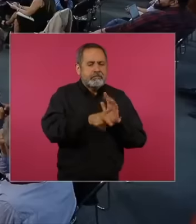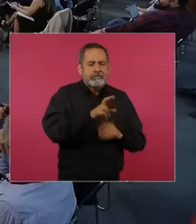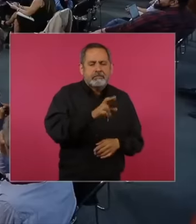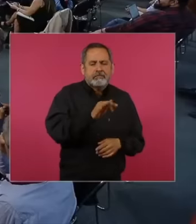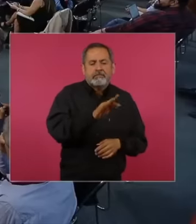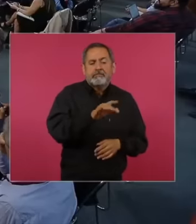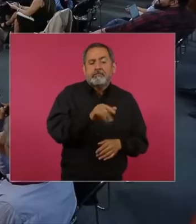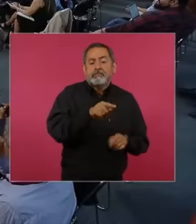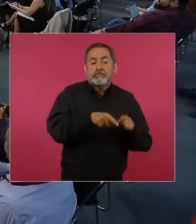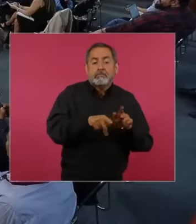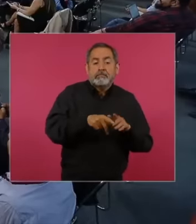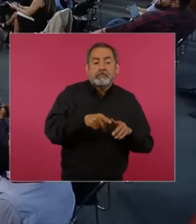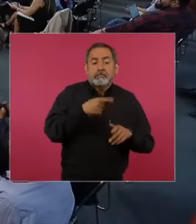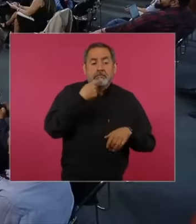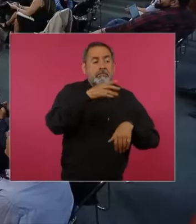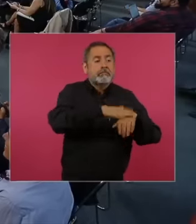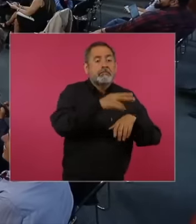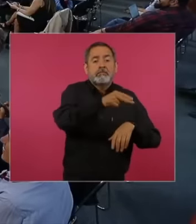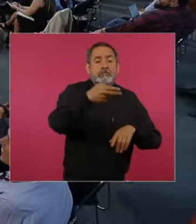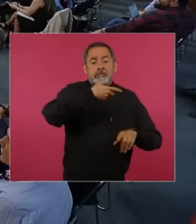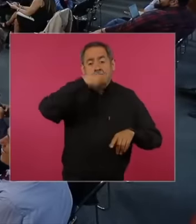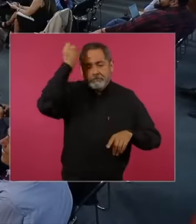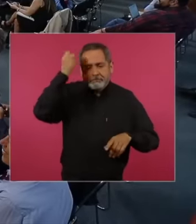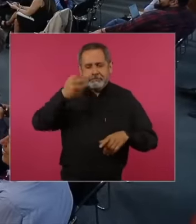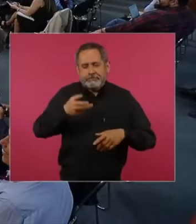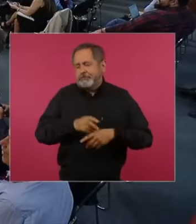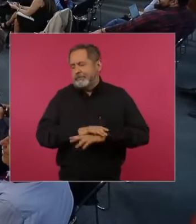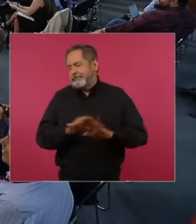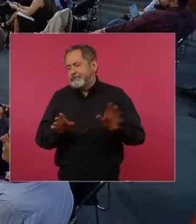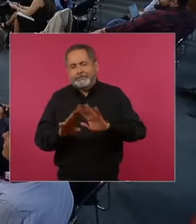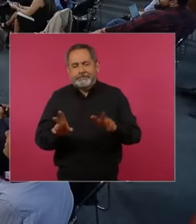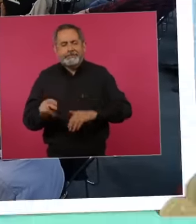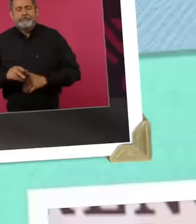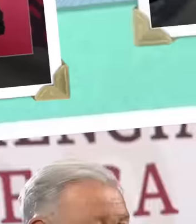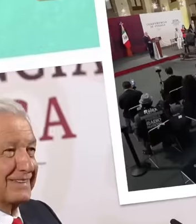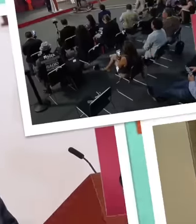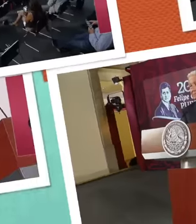Obrador a la nueva presidenta de México.